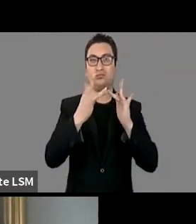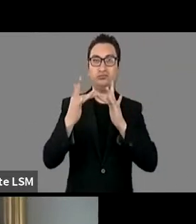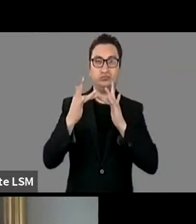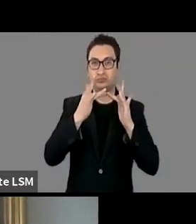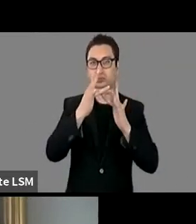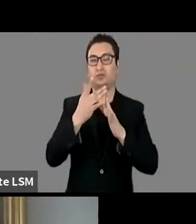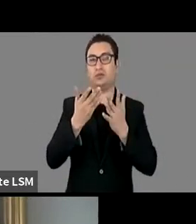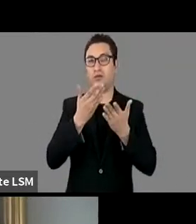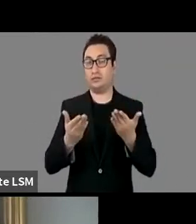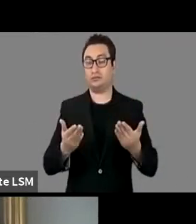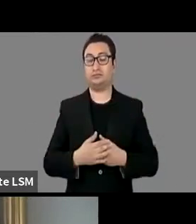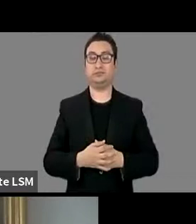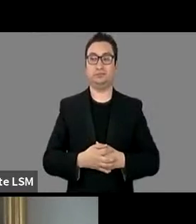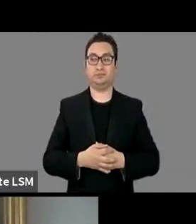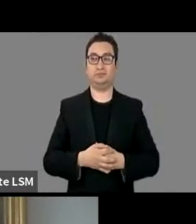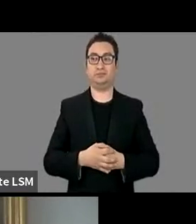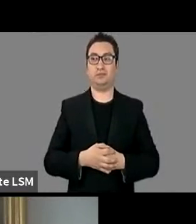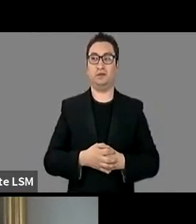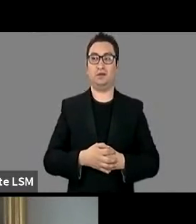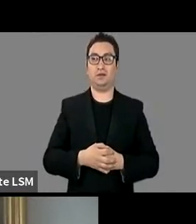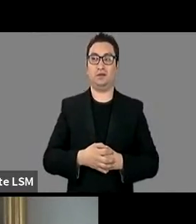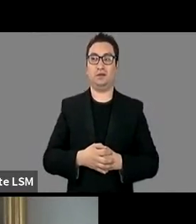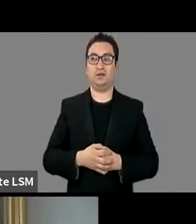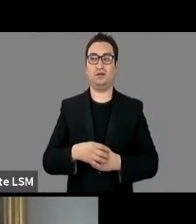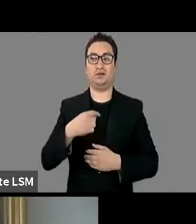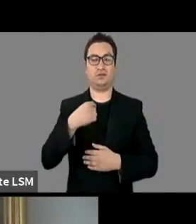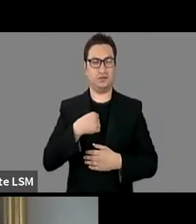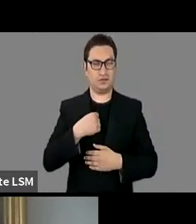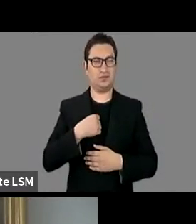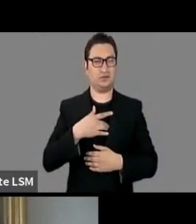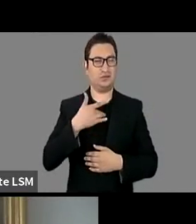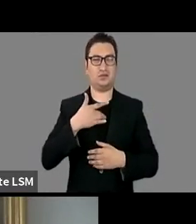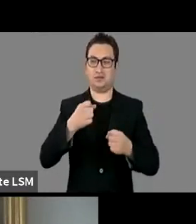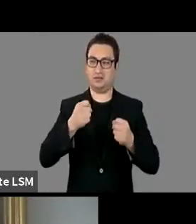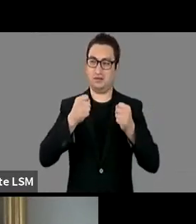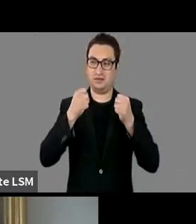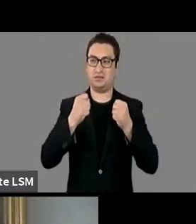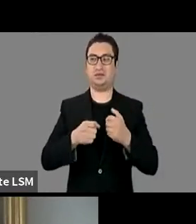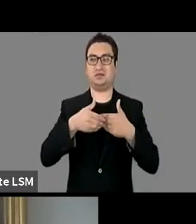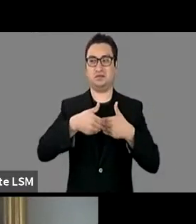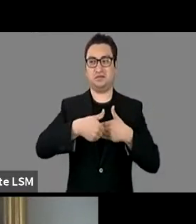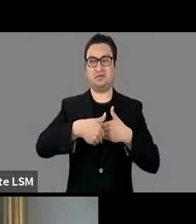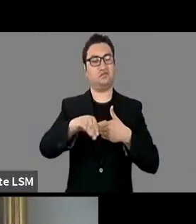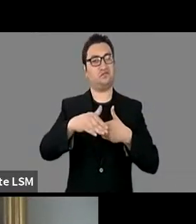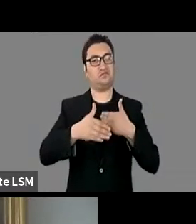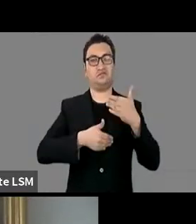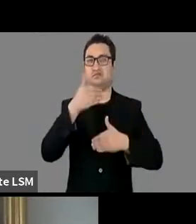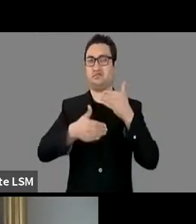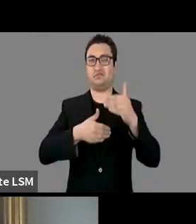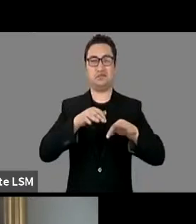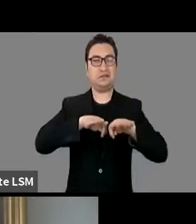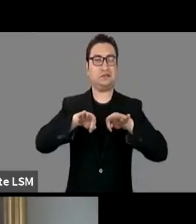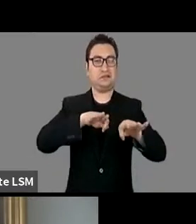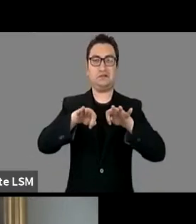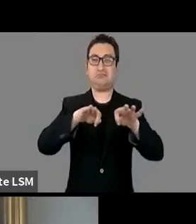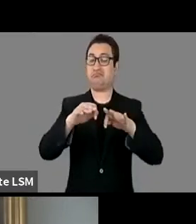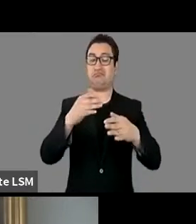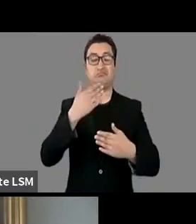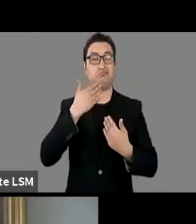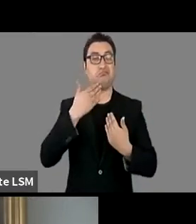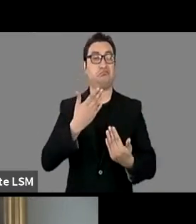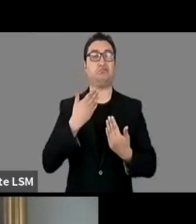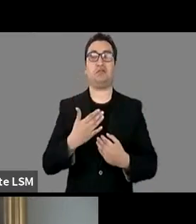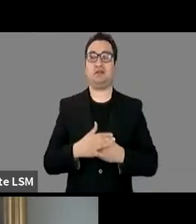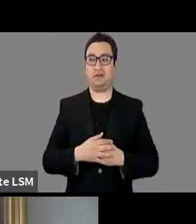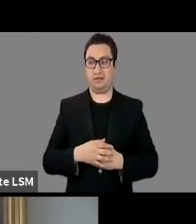Estoy segura que va a dar un gran resultado estos trabajos y de veras ver